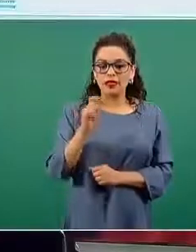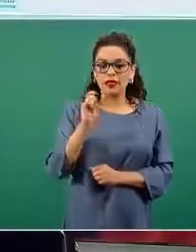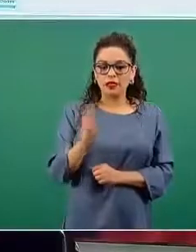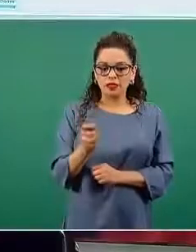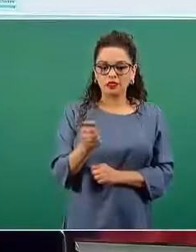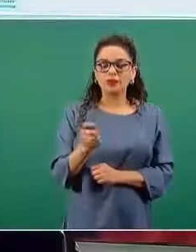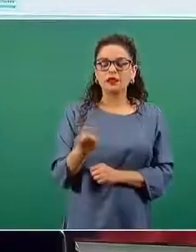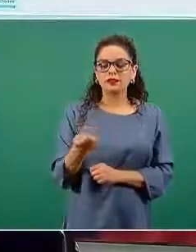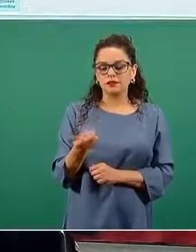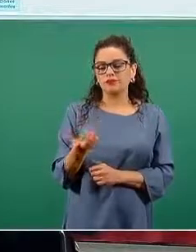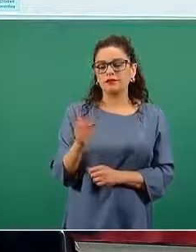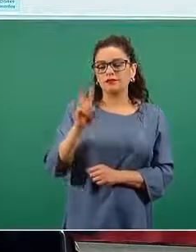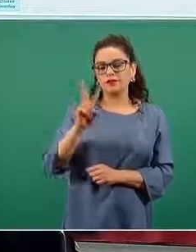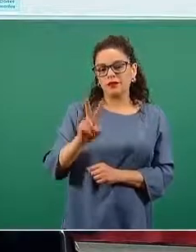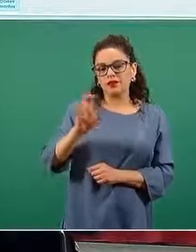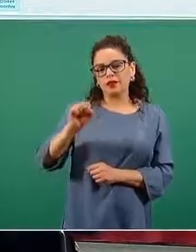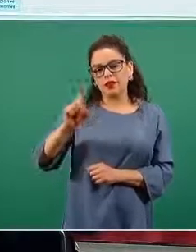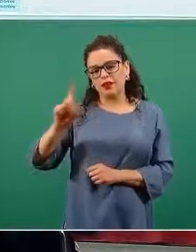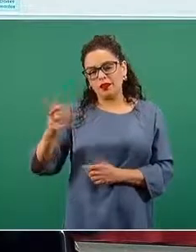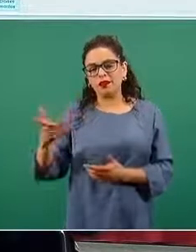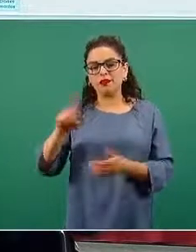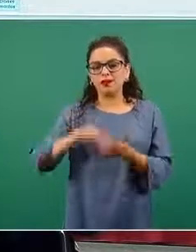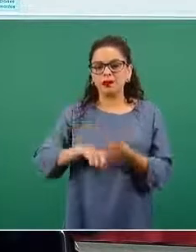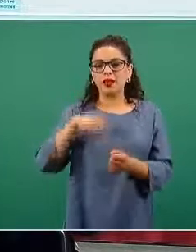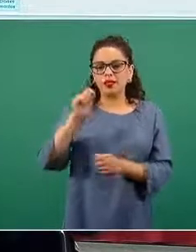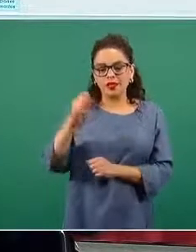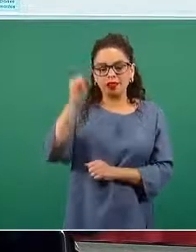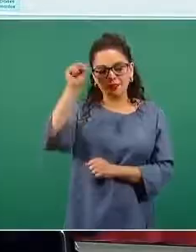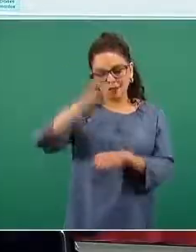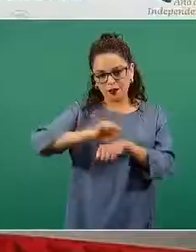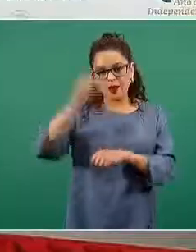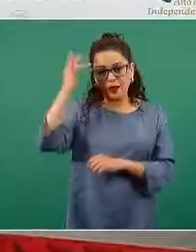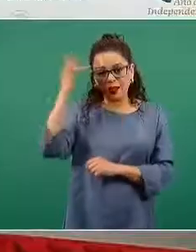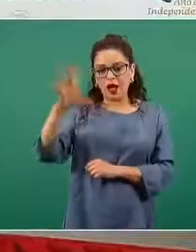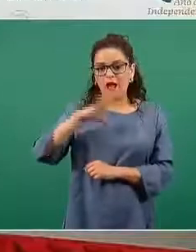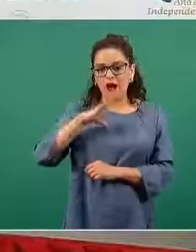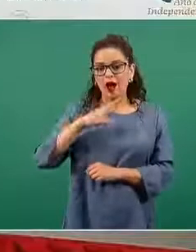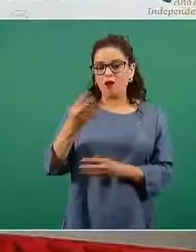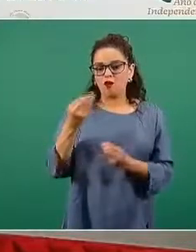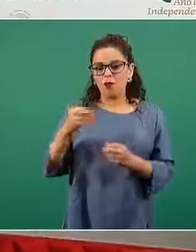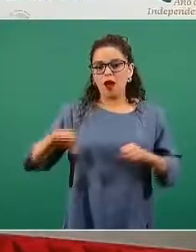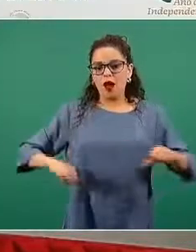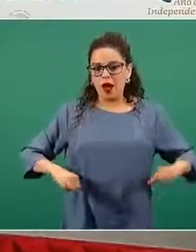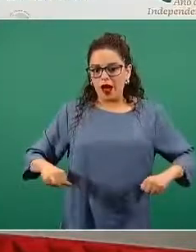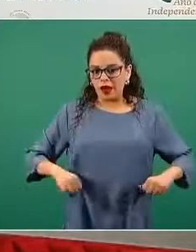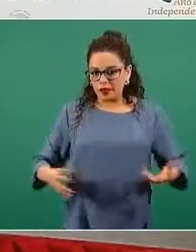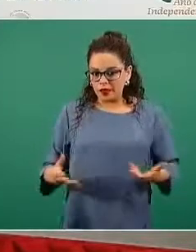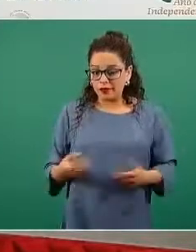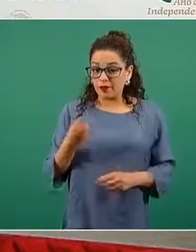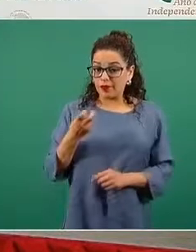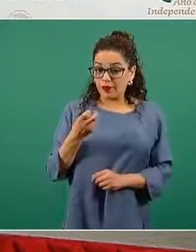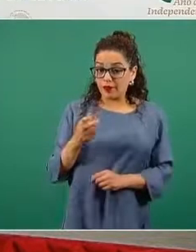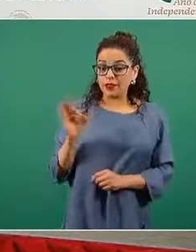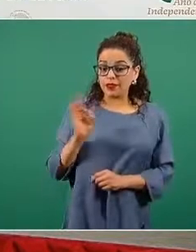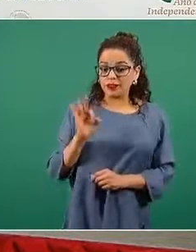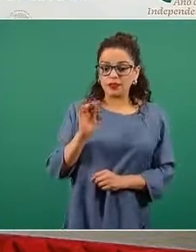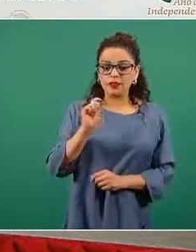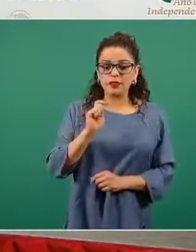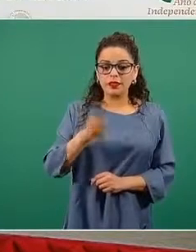largo, en donde hubo toda una serie de actividades. Entonces, que potencialmente pudiéramos estar ya sí ante